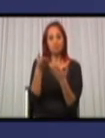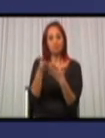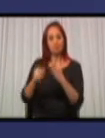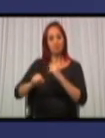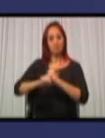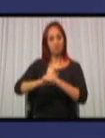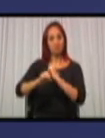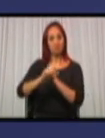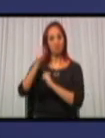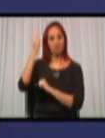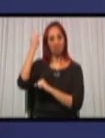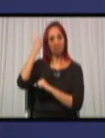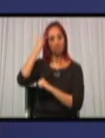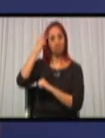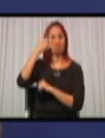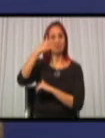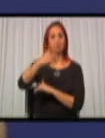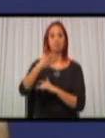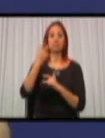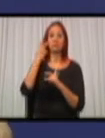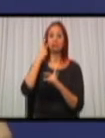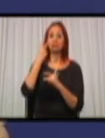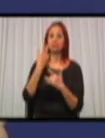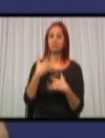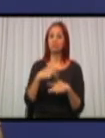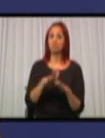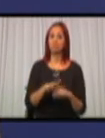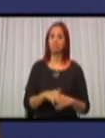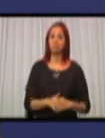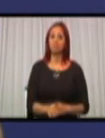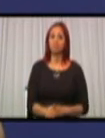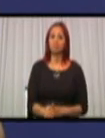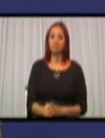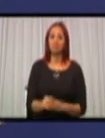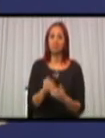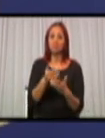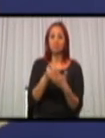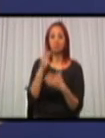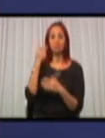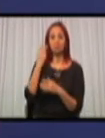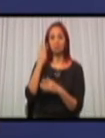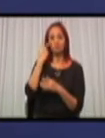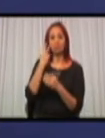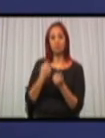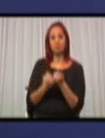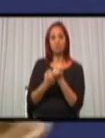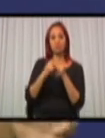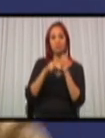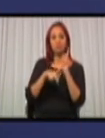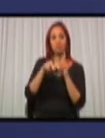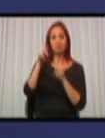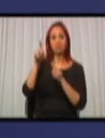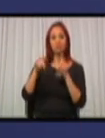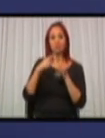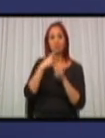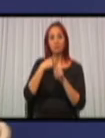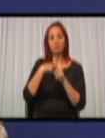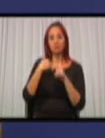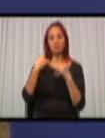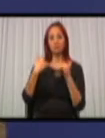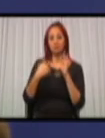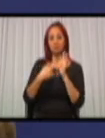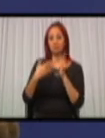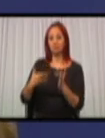política. Después, esto parece un columbio, es un subibaja. Cuando viene la política, suben las estadísticas que nos están diciendo aquí la presentadora,